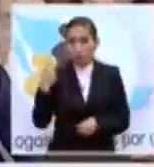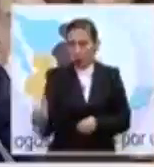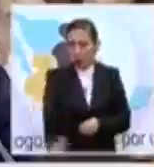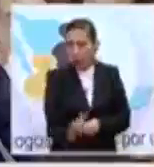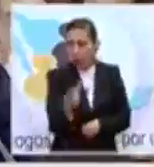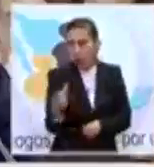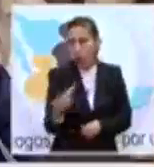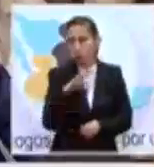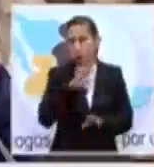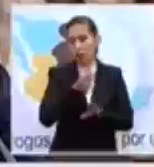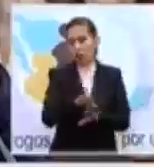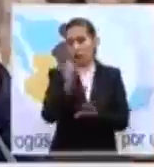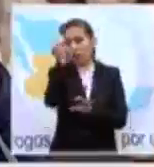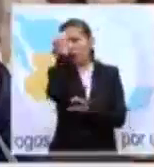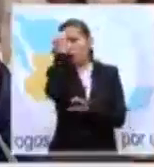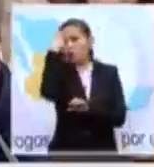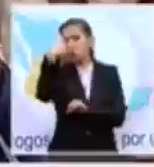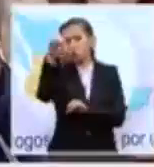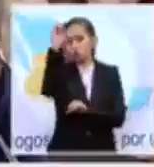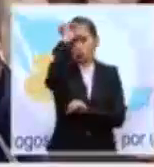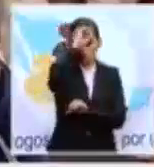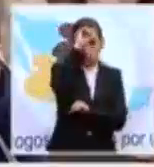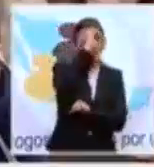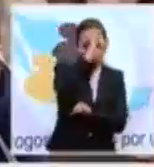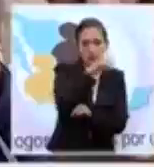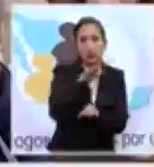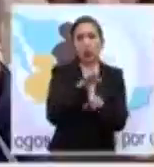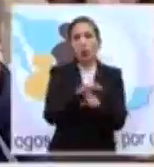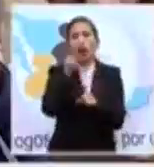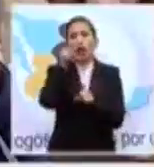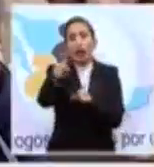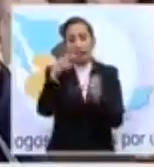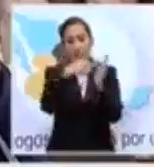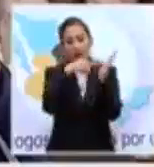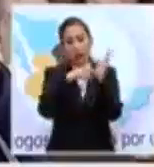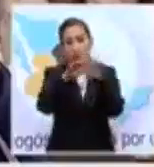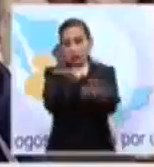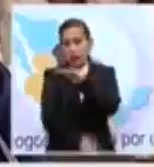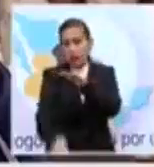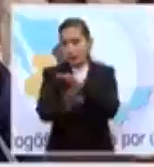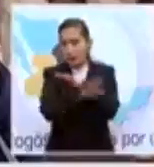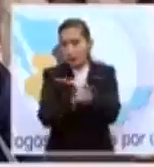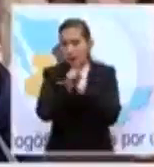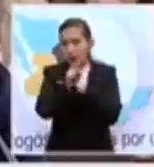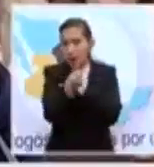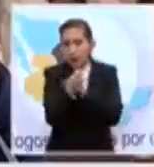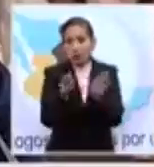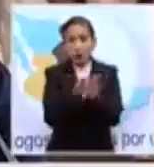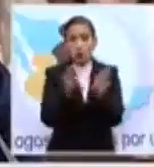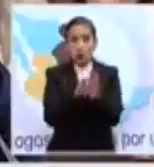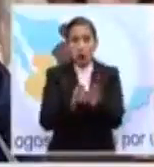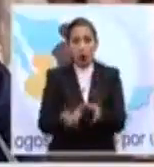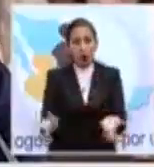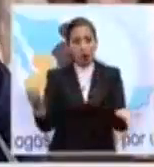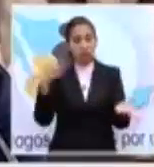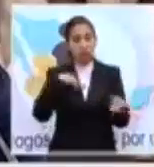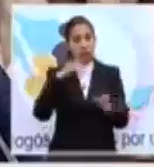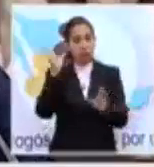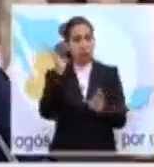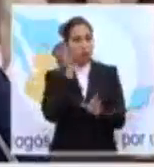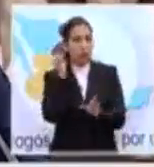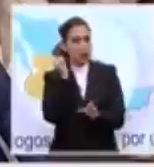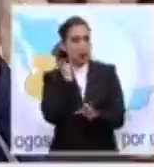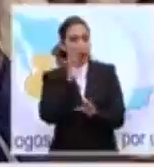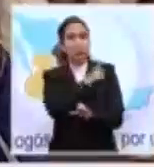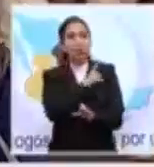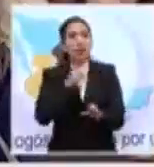sería en el sentido de conocer su opinión sobre las premisas básicas de las cuales, como Poder Legislativo, tenemos